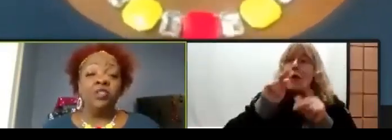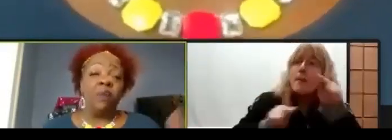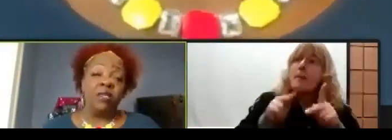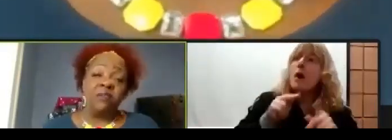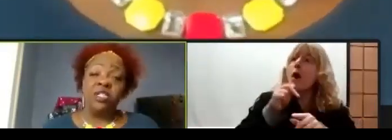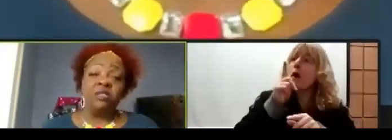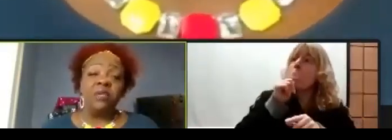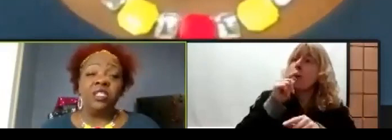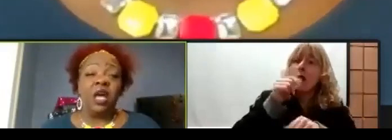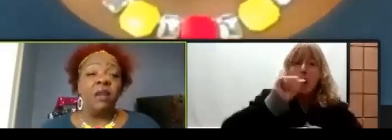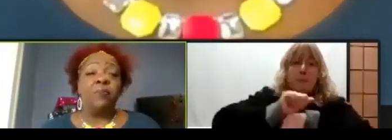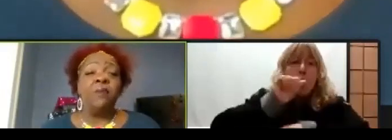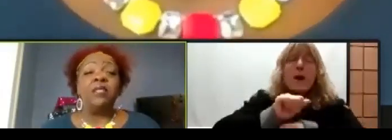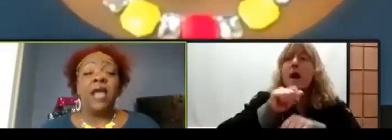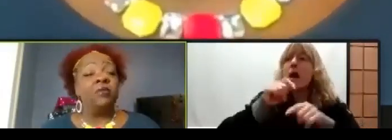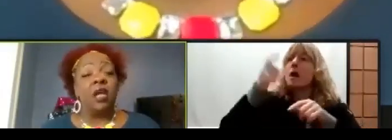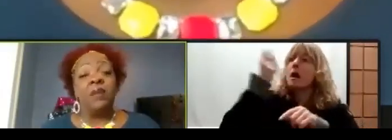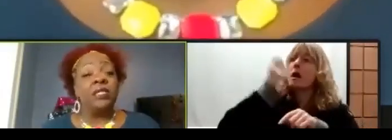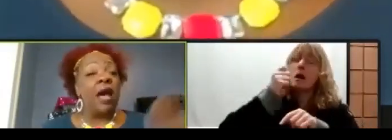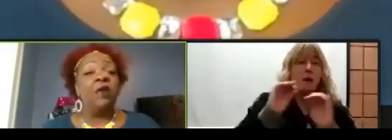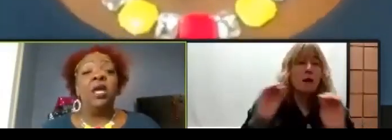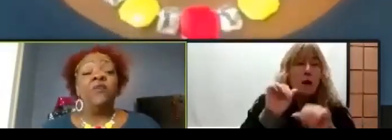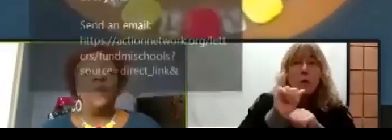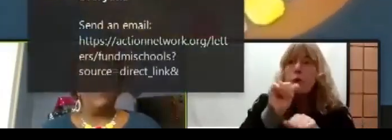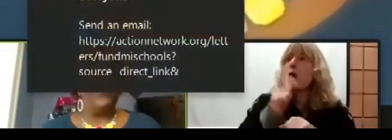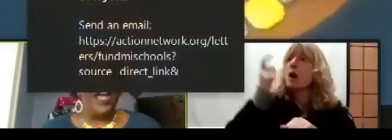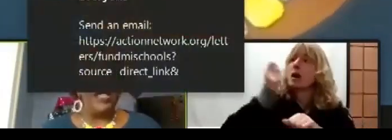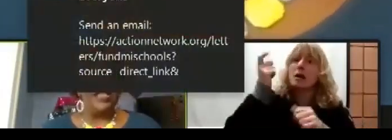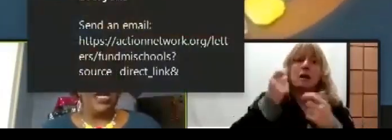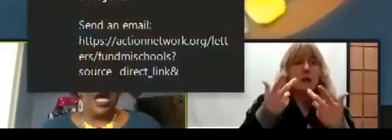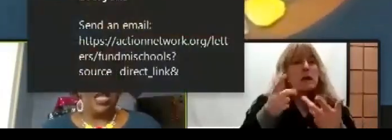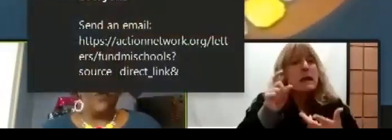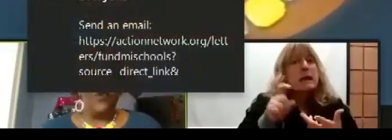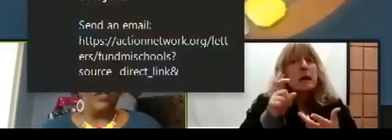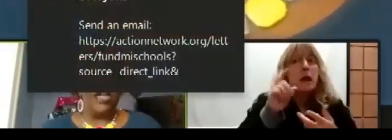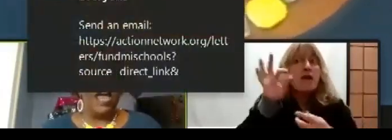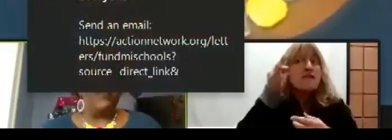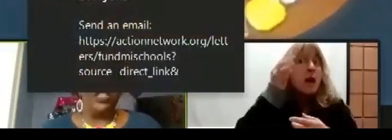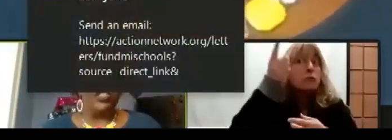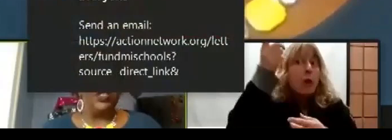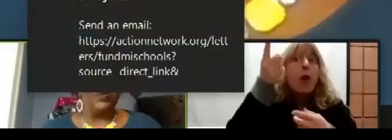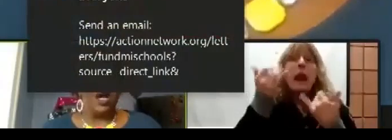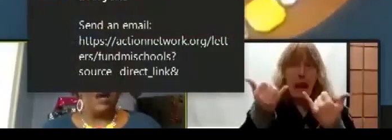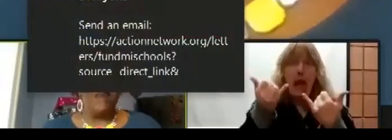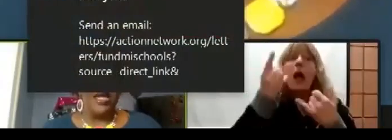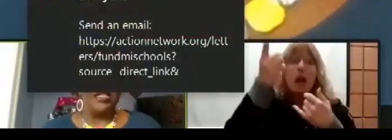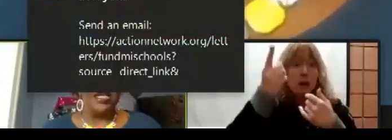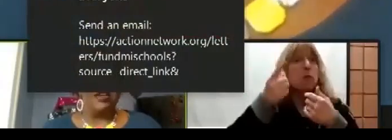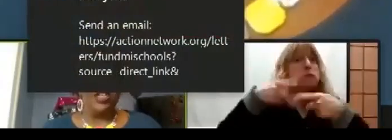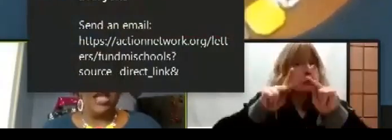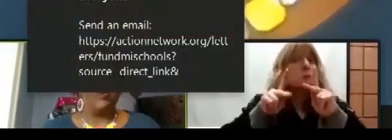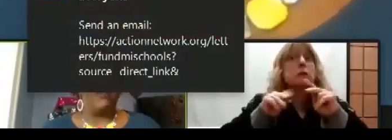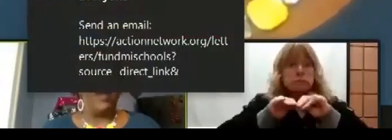desempleo entonces si han notado que el dinero de desempleo ha bajado si es por eso